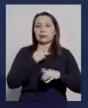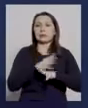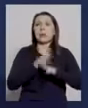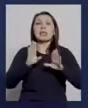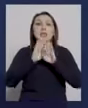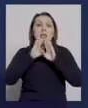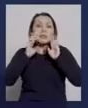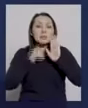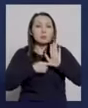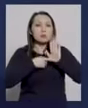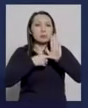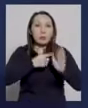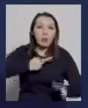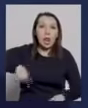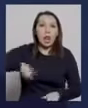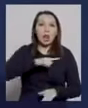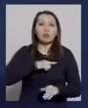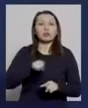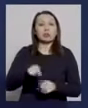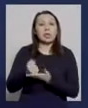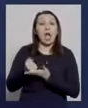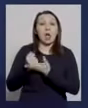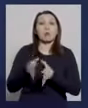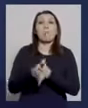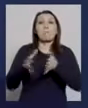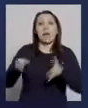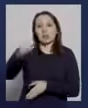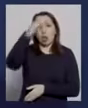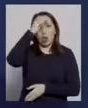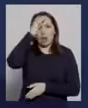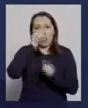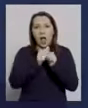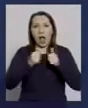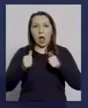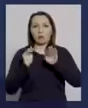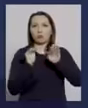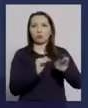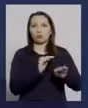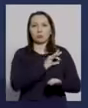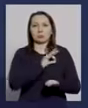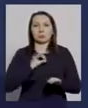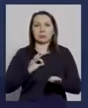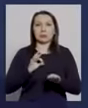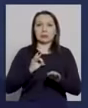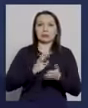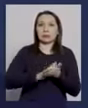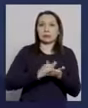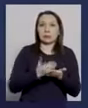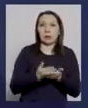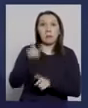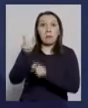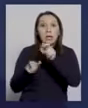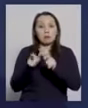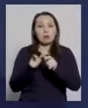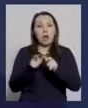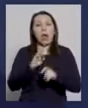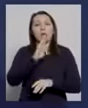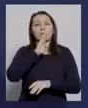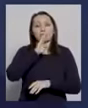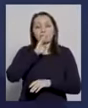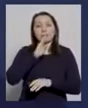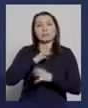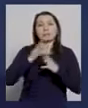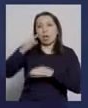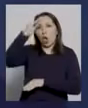mayor transparencia para nosotros va a contribuir a aumentar la confianza en la autoridad sanitaria y eso también va a ayudar a que las personas sigan con